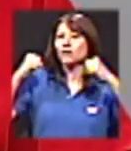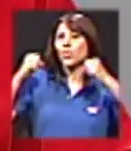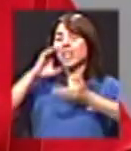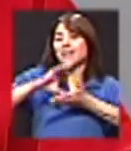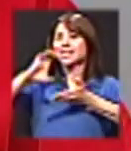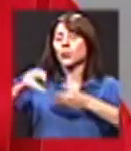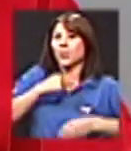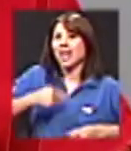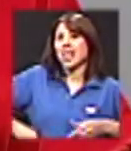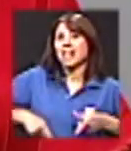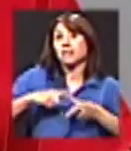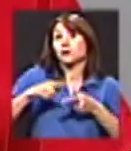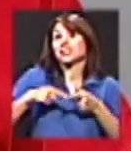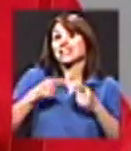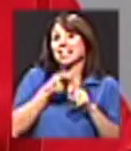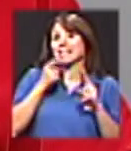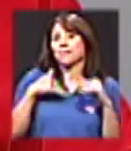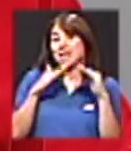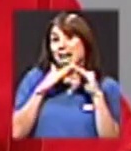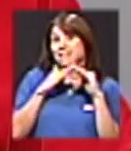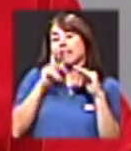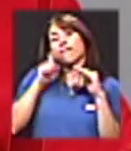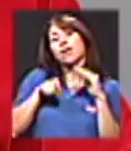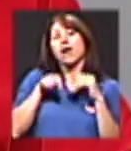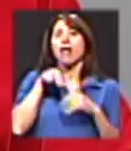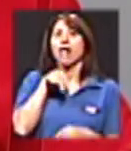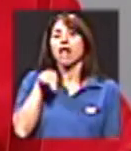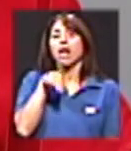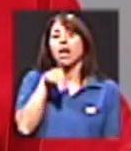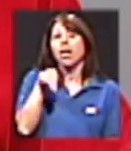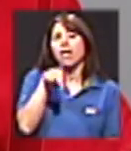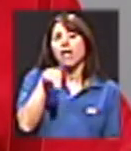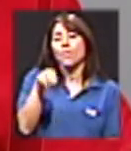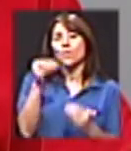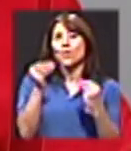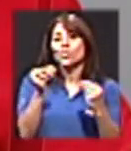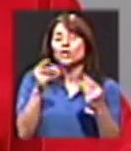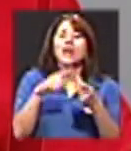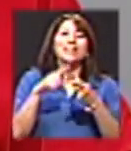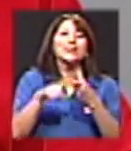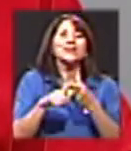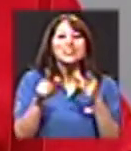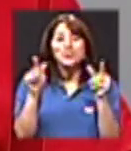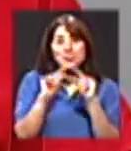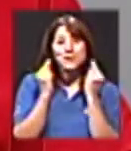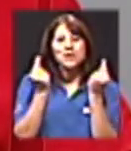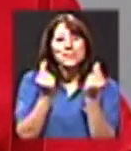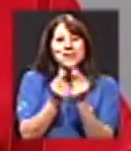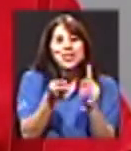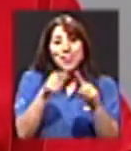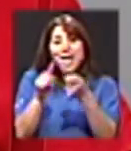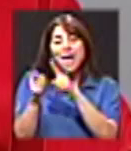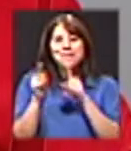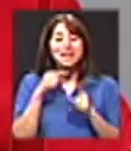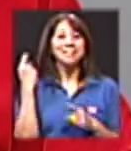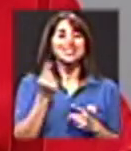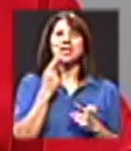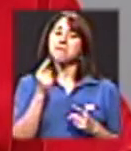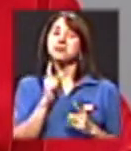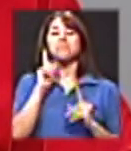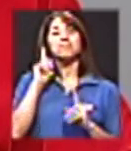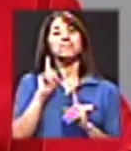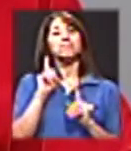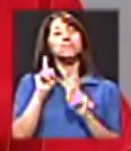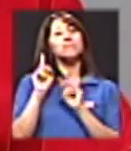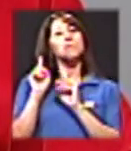que caminar mucho, ¿verdad? Entonces siempre con el grupillo de amigas era la libertad, tal vez lo que uno recuerda es como la libertad de ese